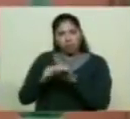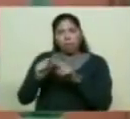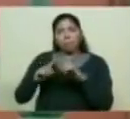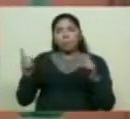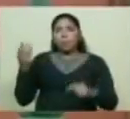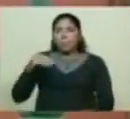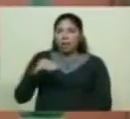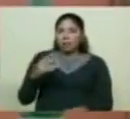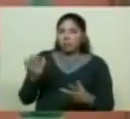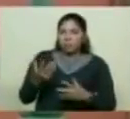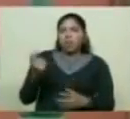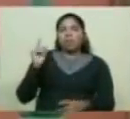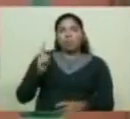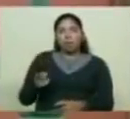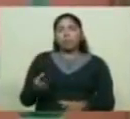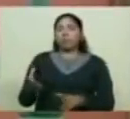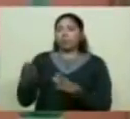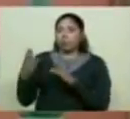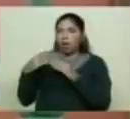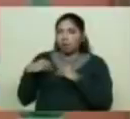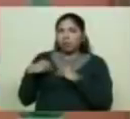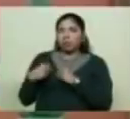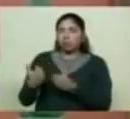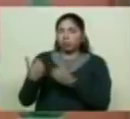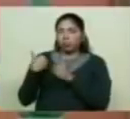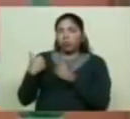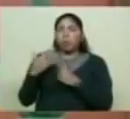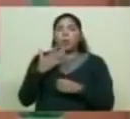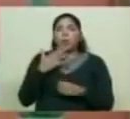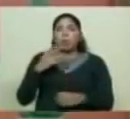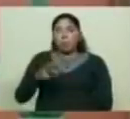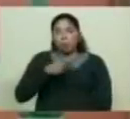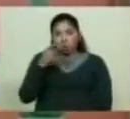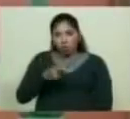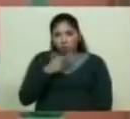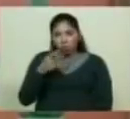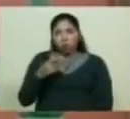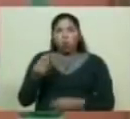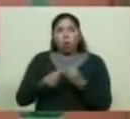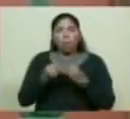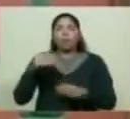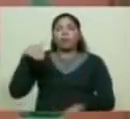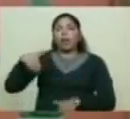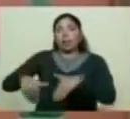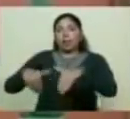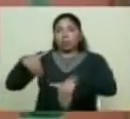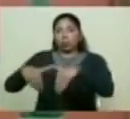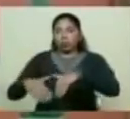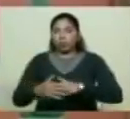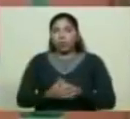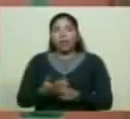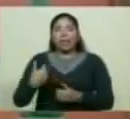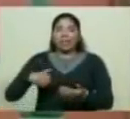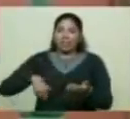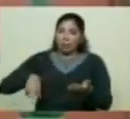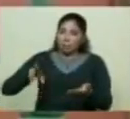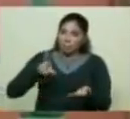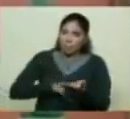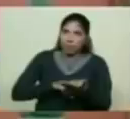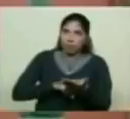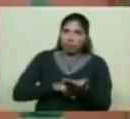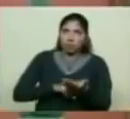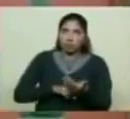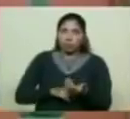ejercer las en términos políticos mediante el sufragio repito si me lo